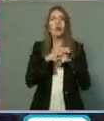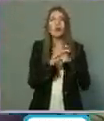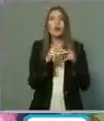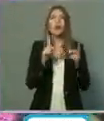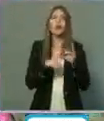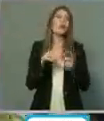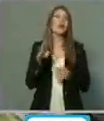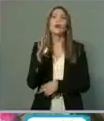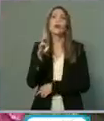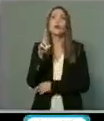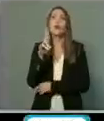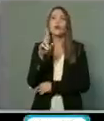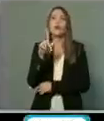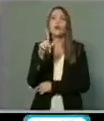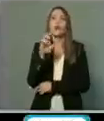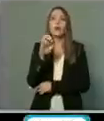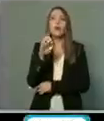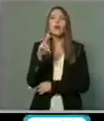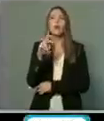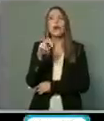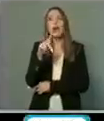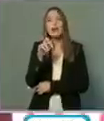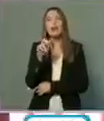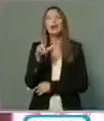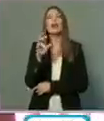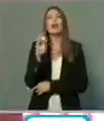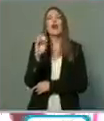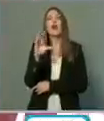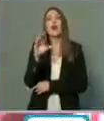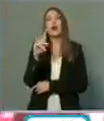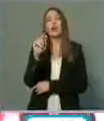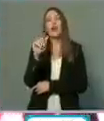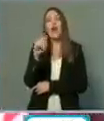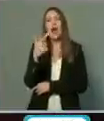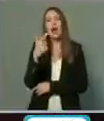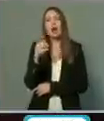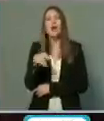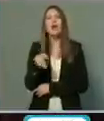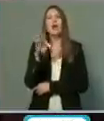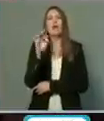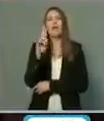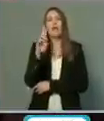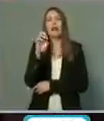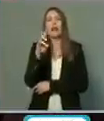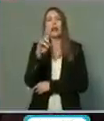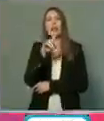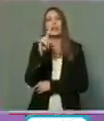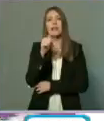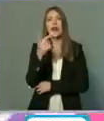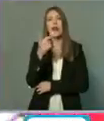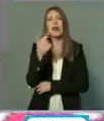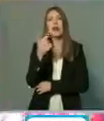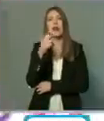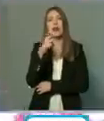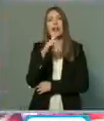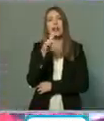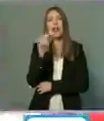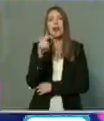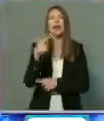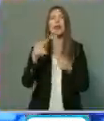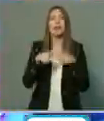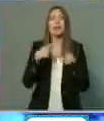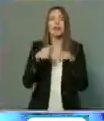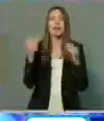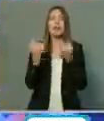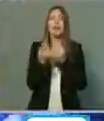Panther, Atlantis, Octagón, Fuerza Guerrera. Aparte con un refuerzo de luchadores internacionales que vienen, un